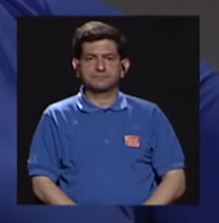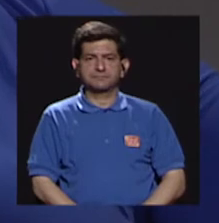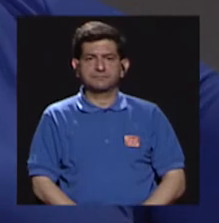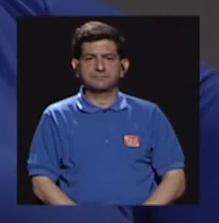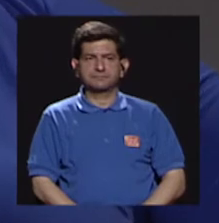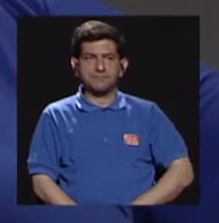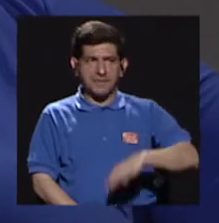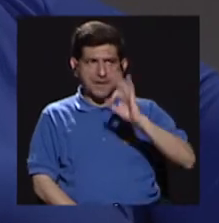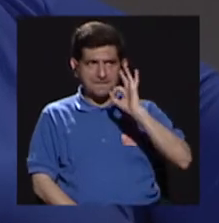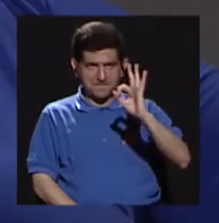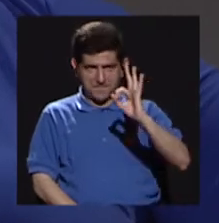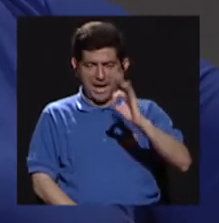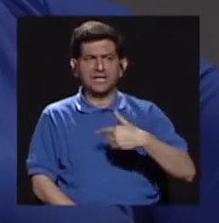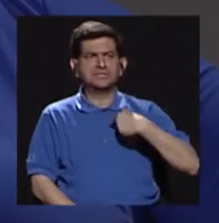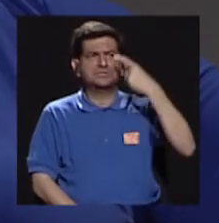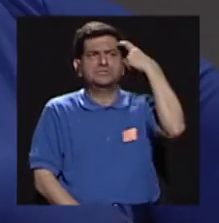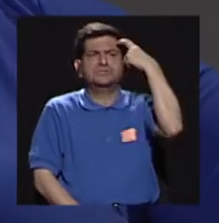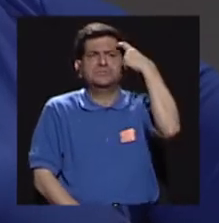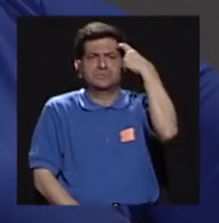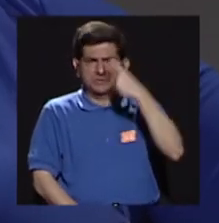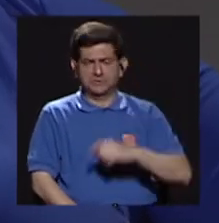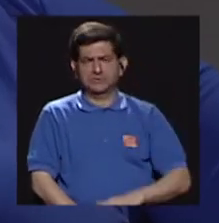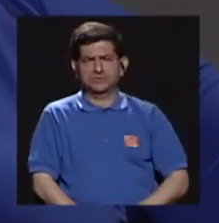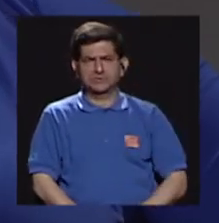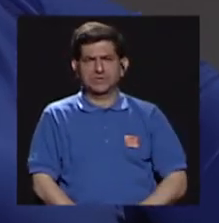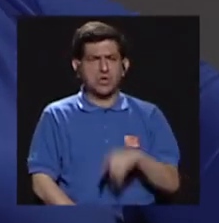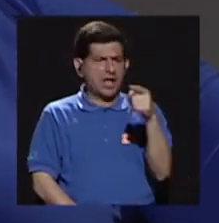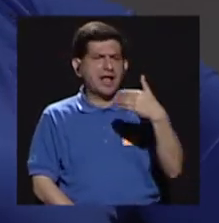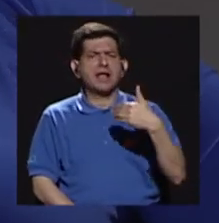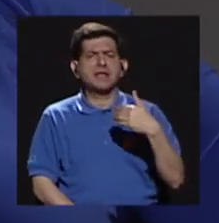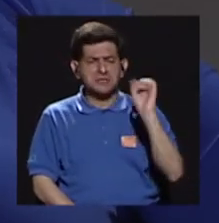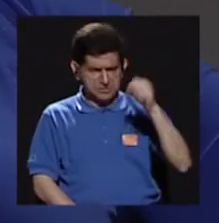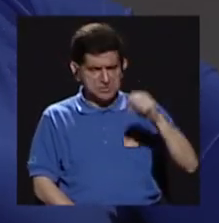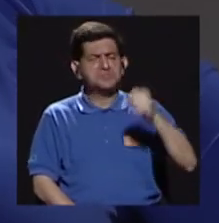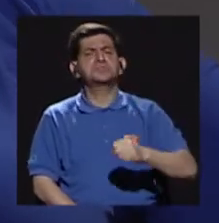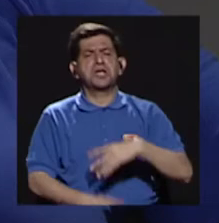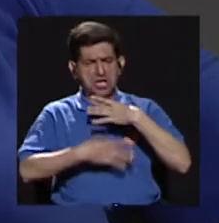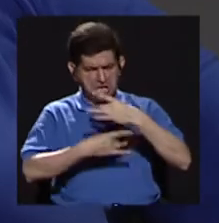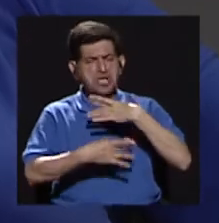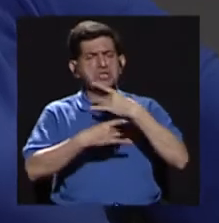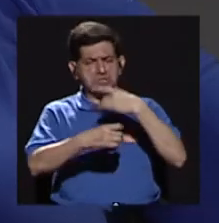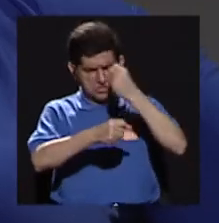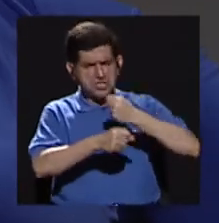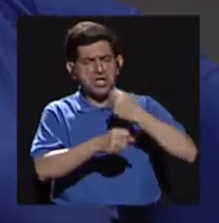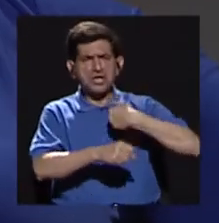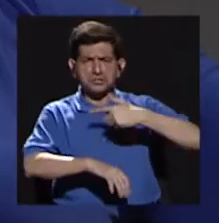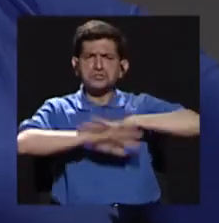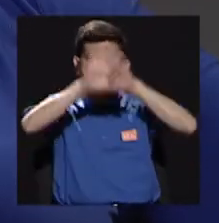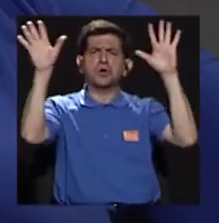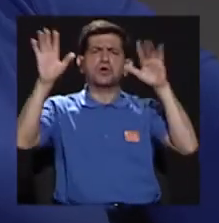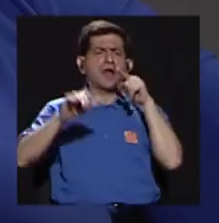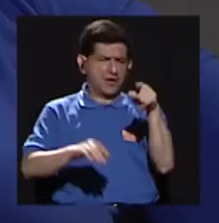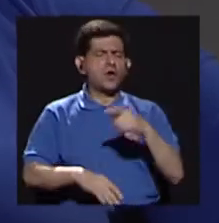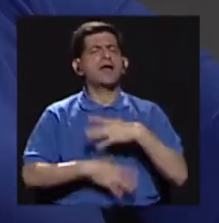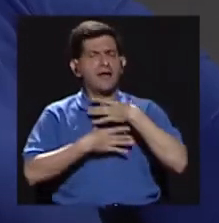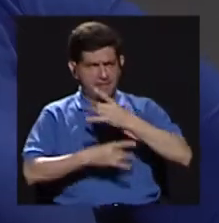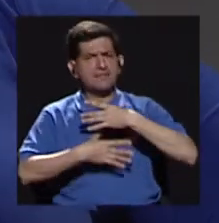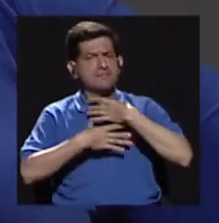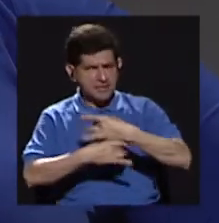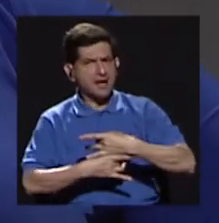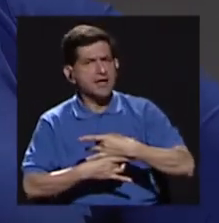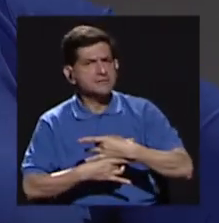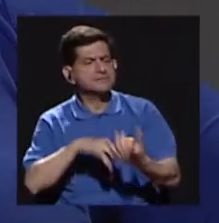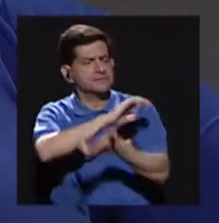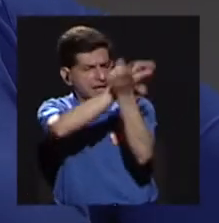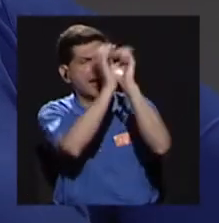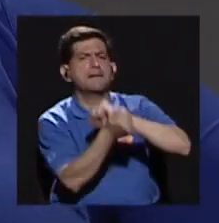bueno yo pienso que él tiene la intención de hacer lo mío me queda claro que tiene la intención de